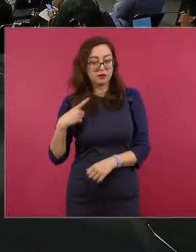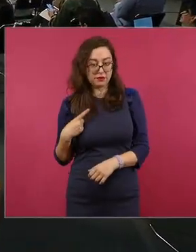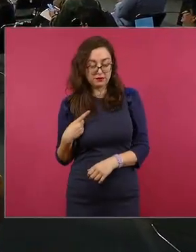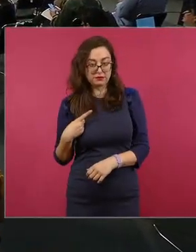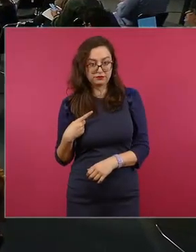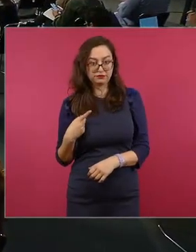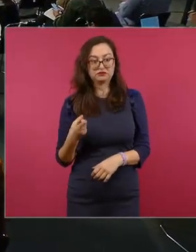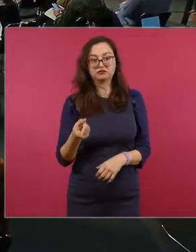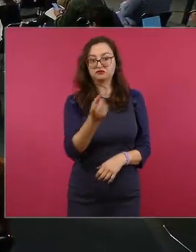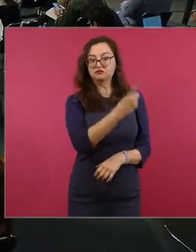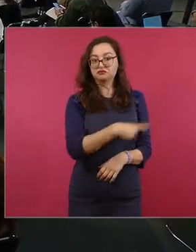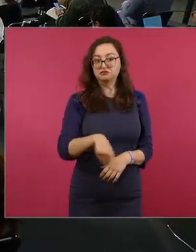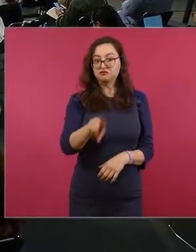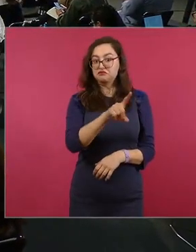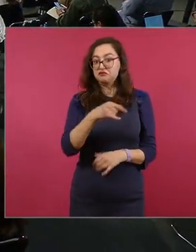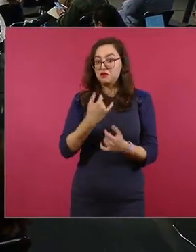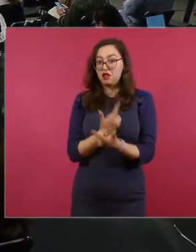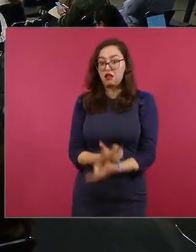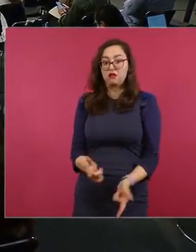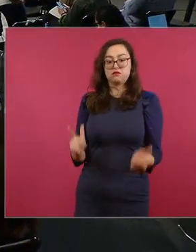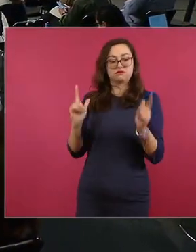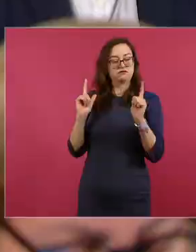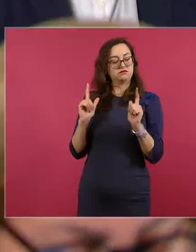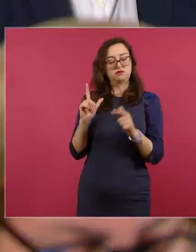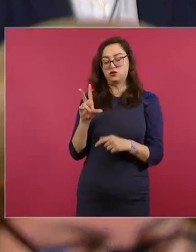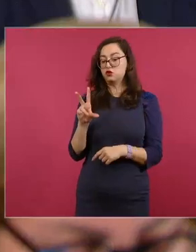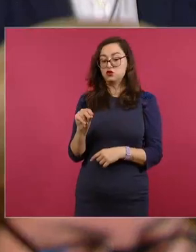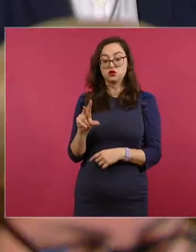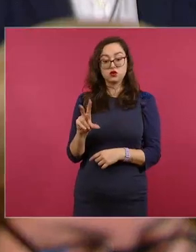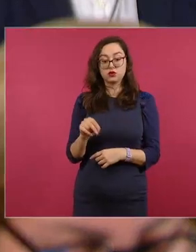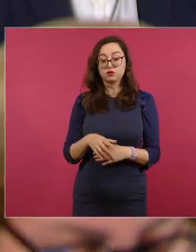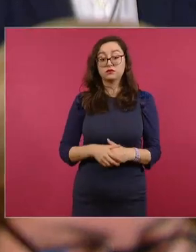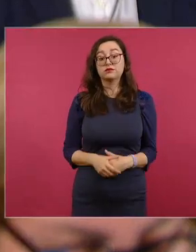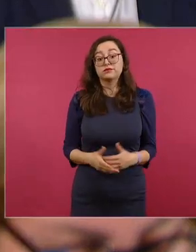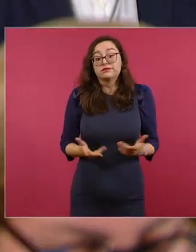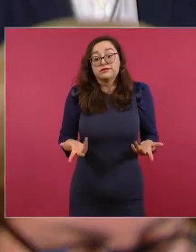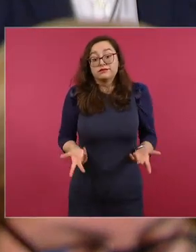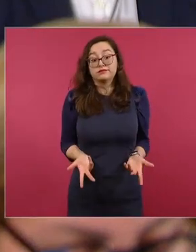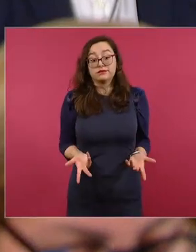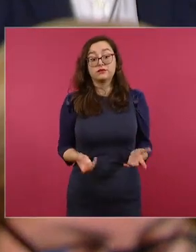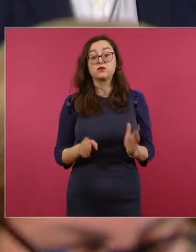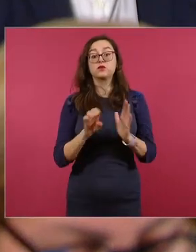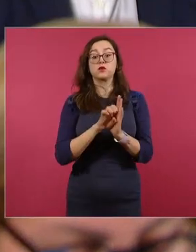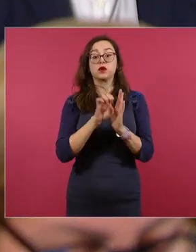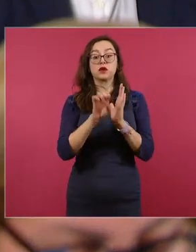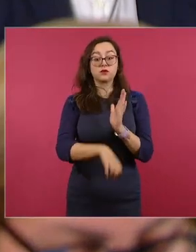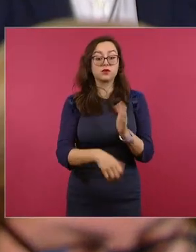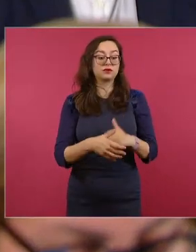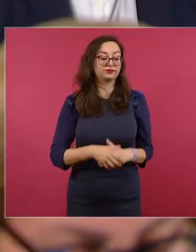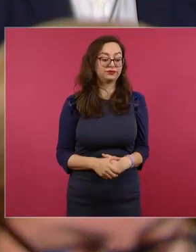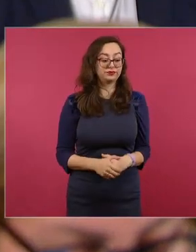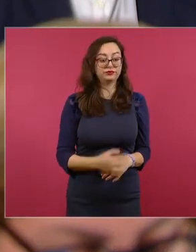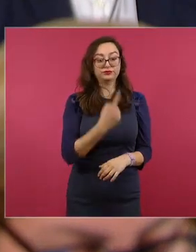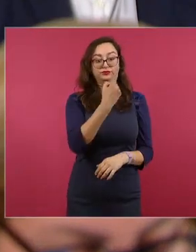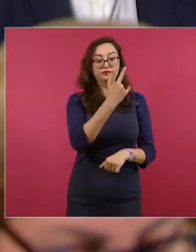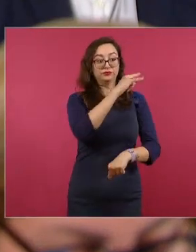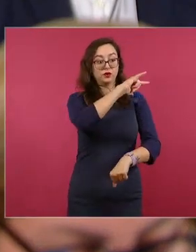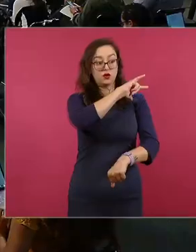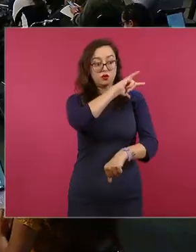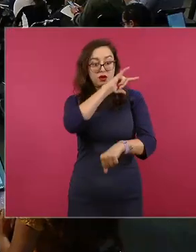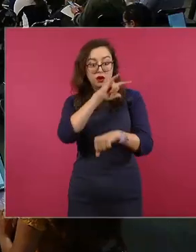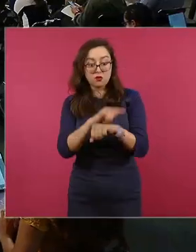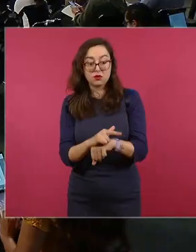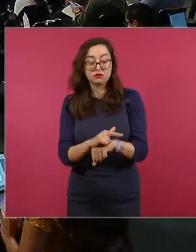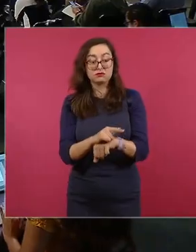Puede ser que a una línea aérea le toque a las 2 de la mañana un vuelo México-Acapulco. Lo